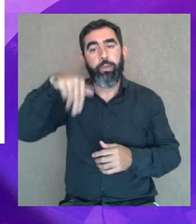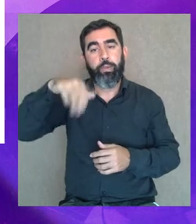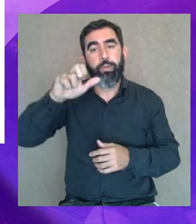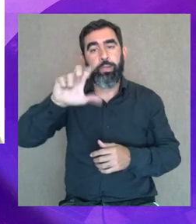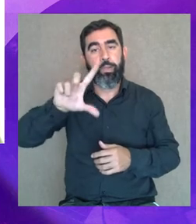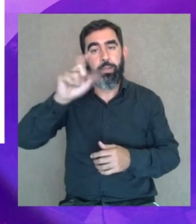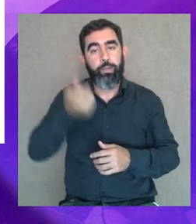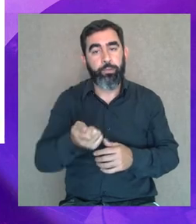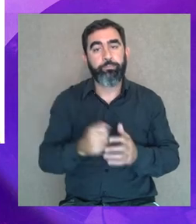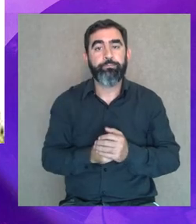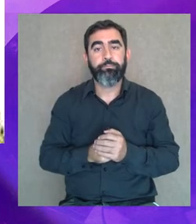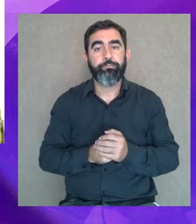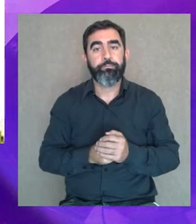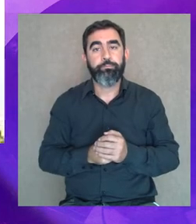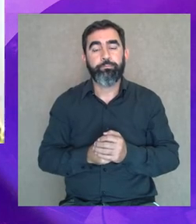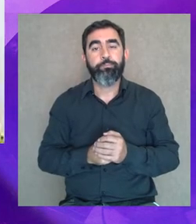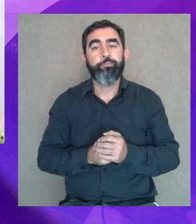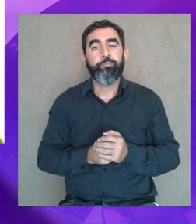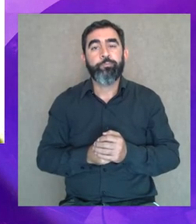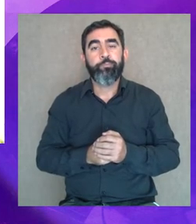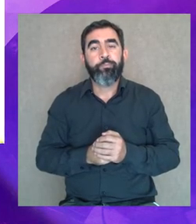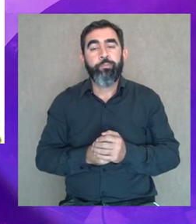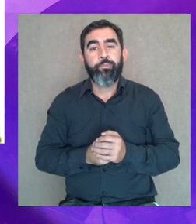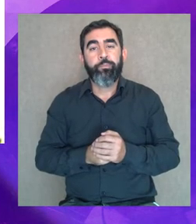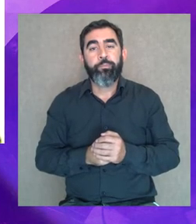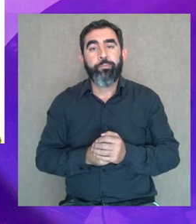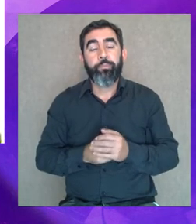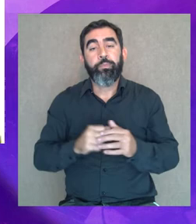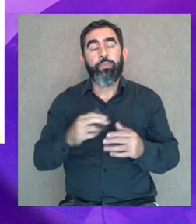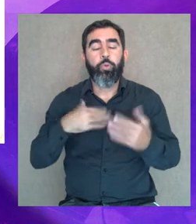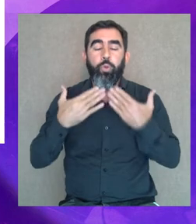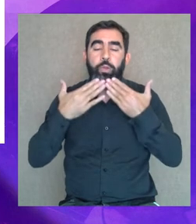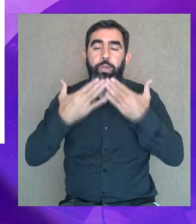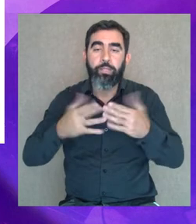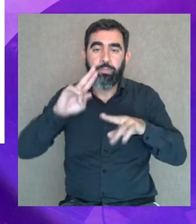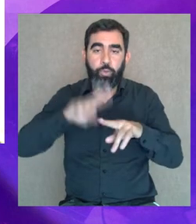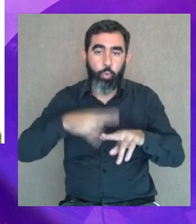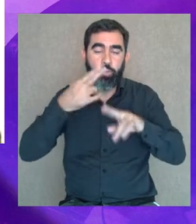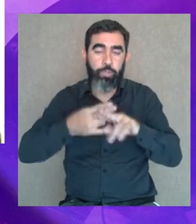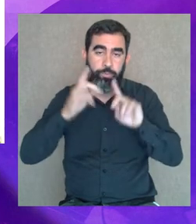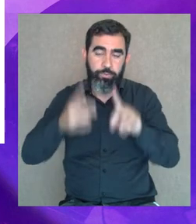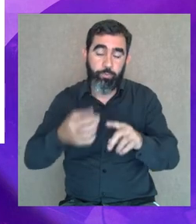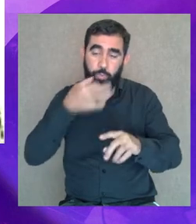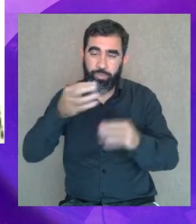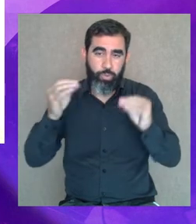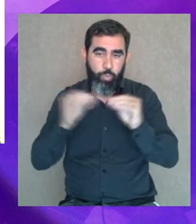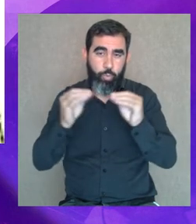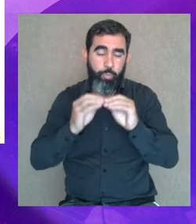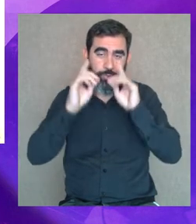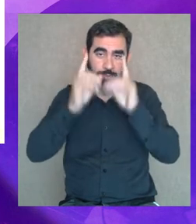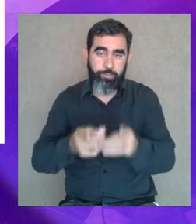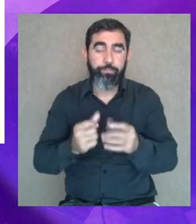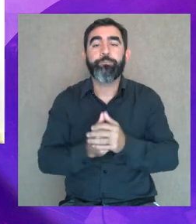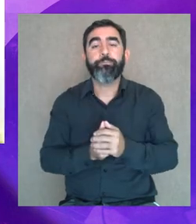bueno nos reiteró un poco la agradecimiento con que han comentado mis